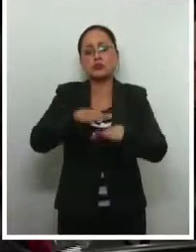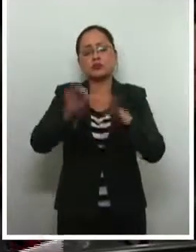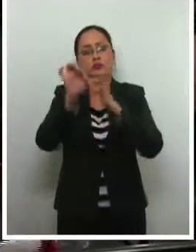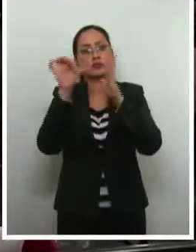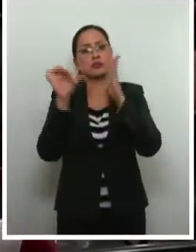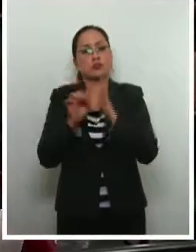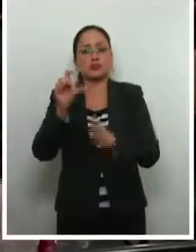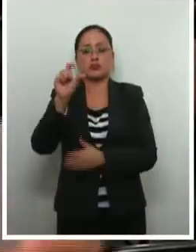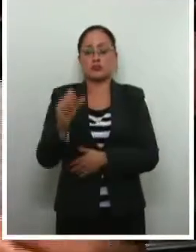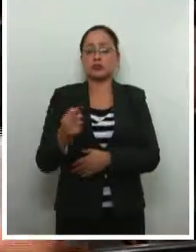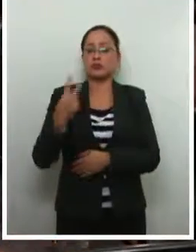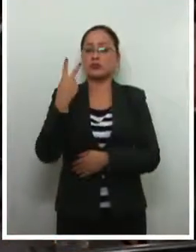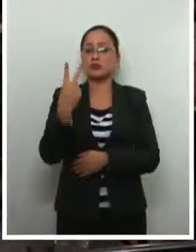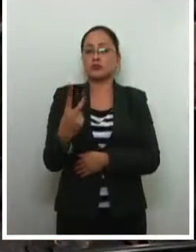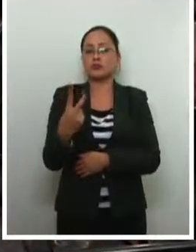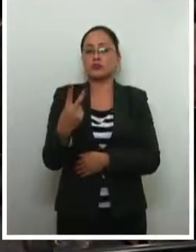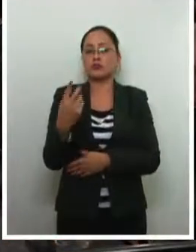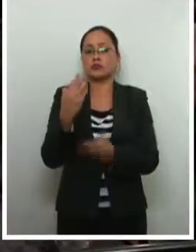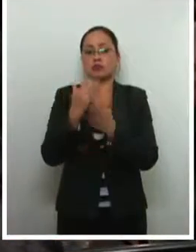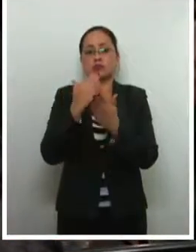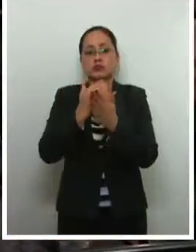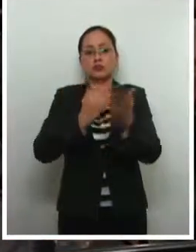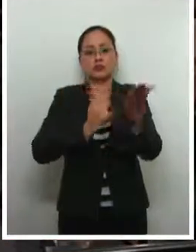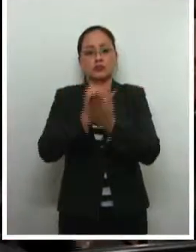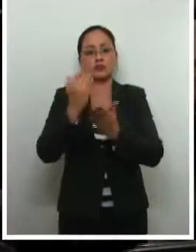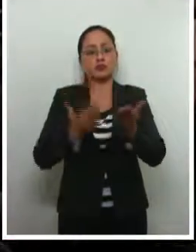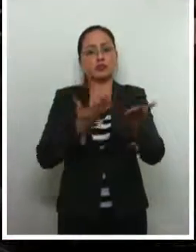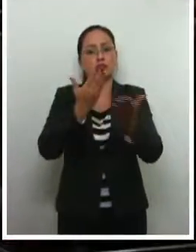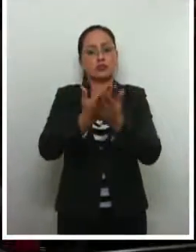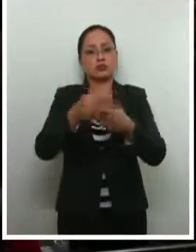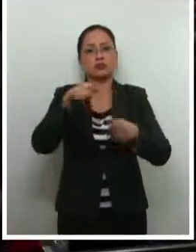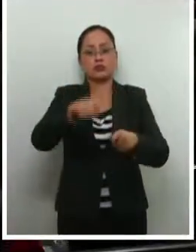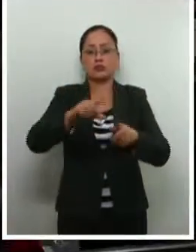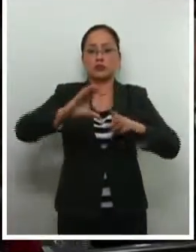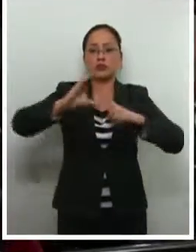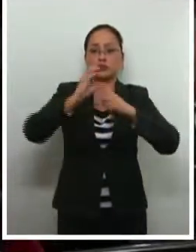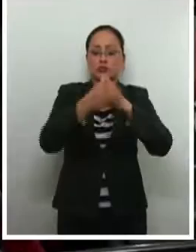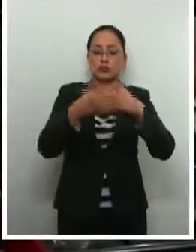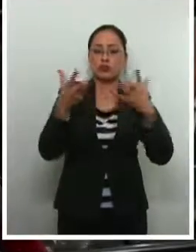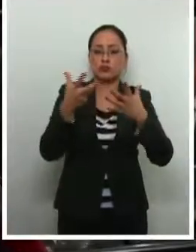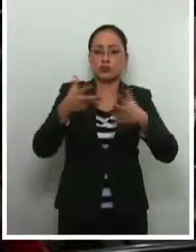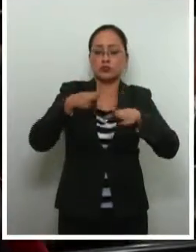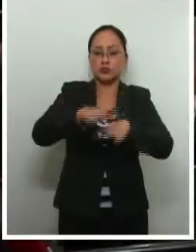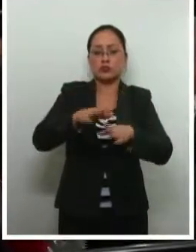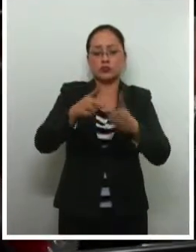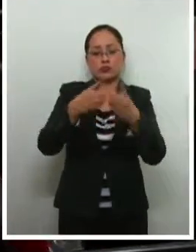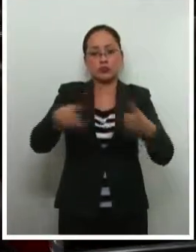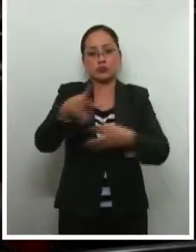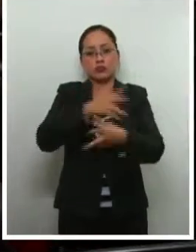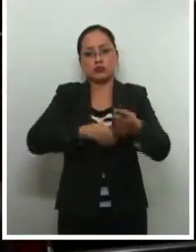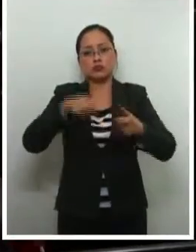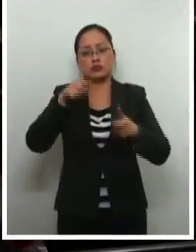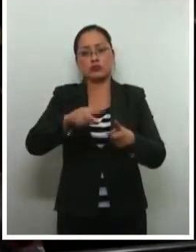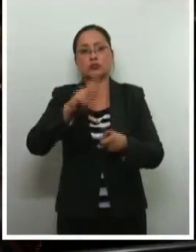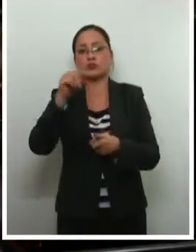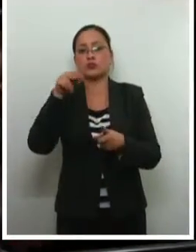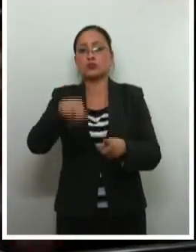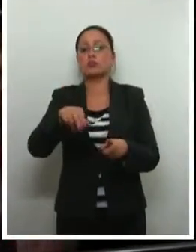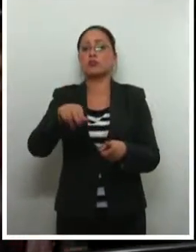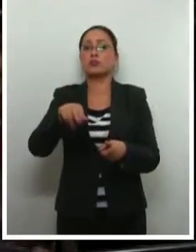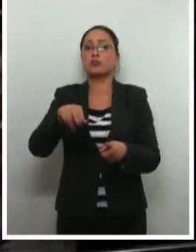artículo 22 del dictamen que trabaja la Comisión de Desarrollo Sostenible y de